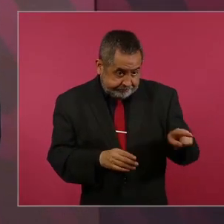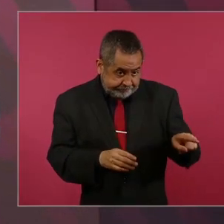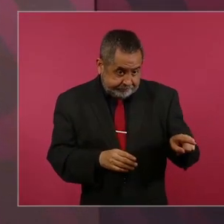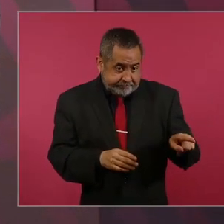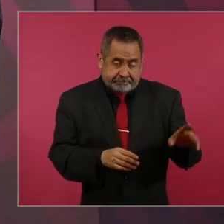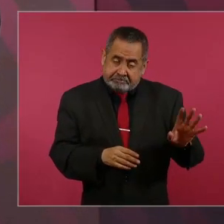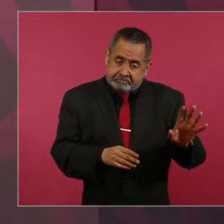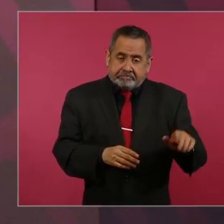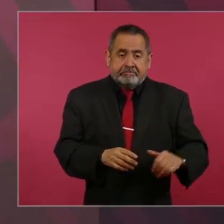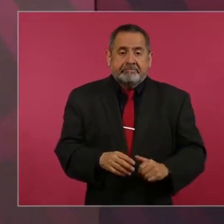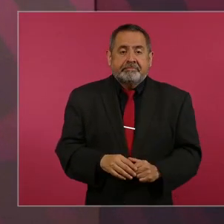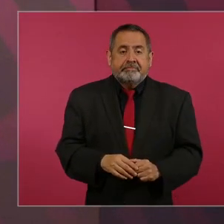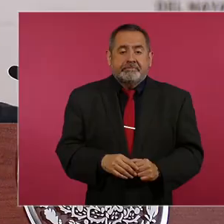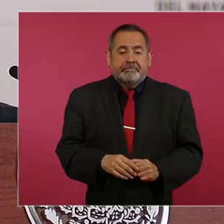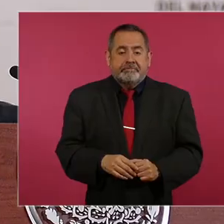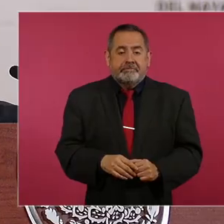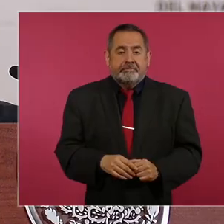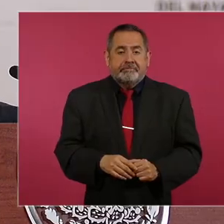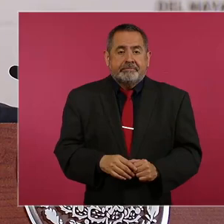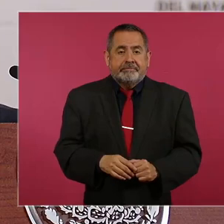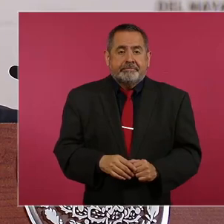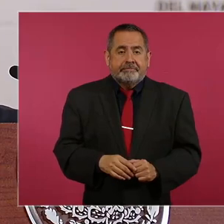y que